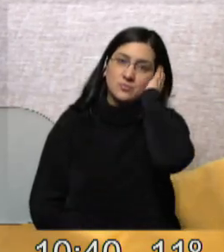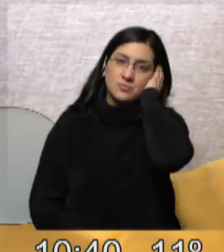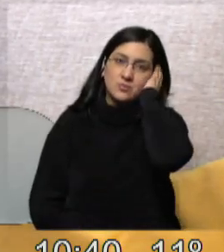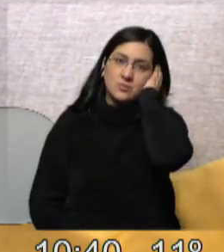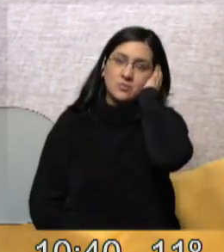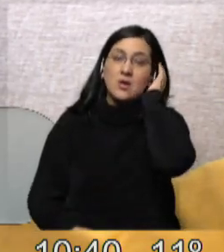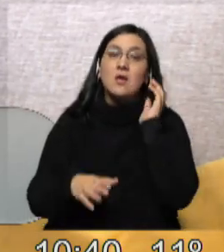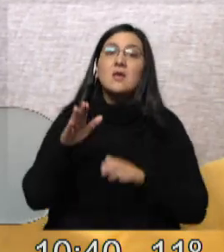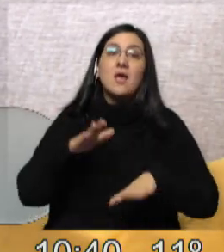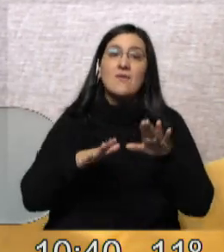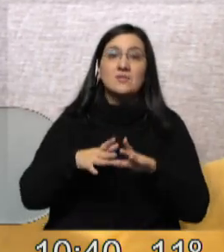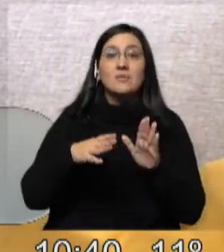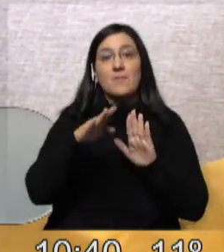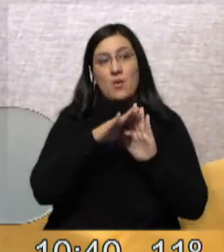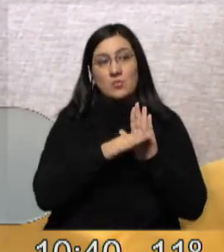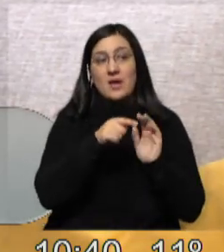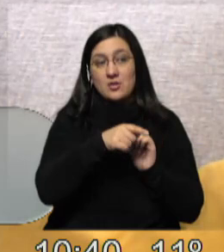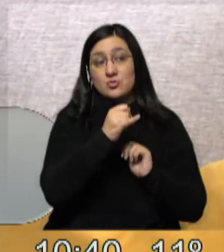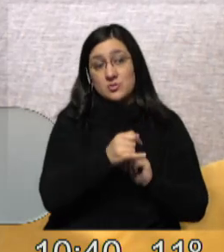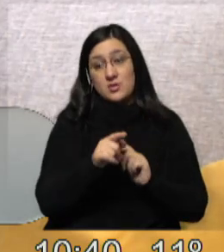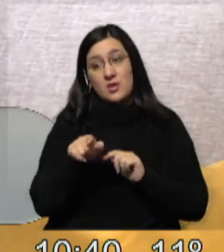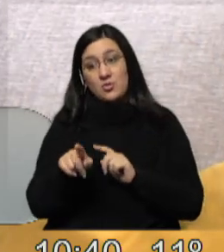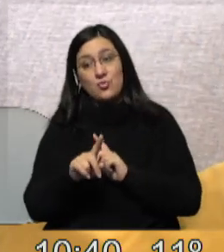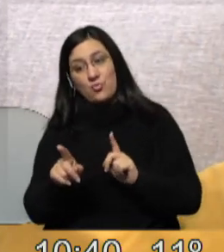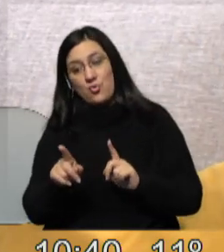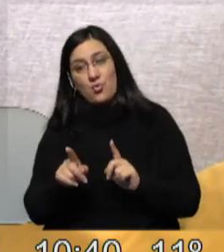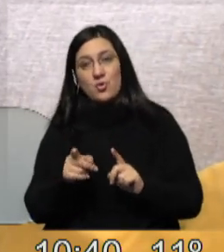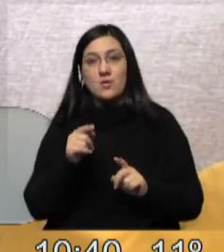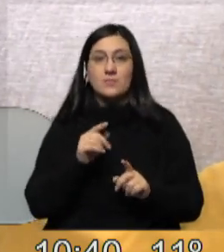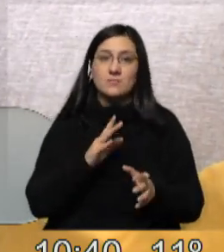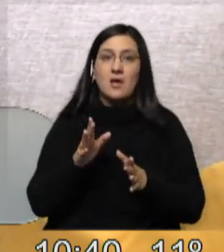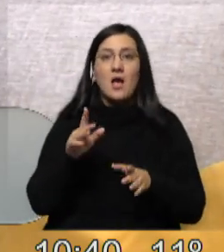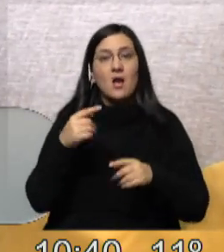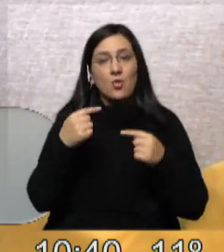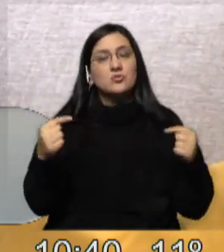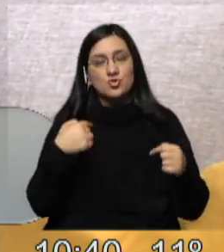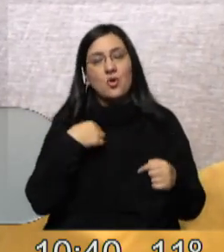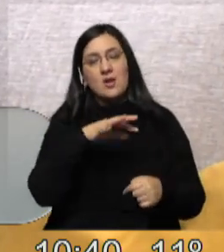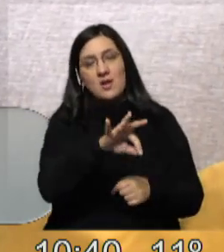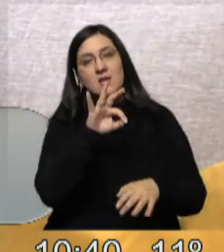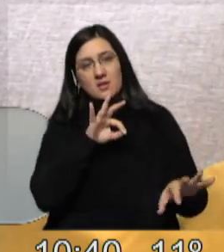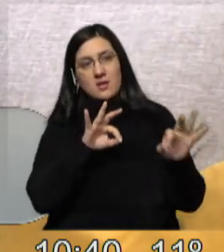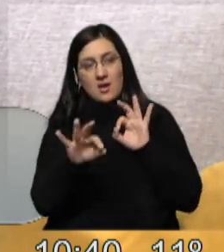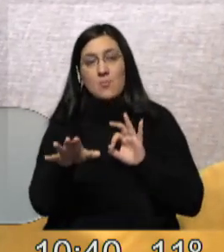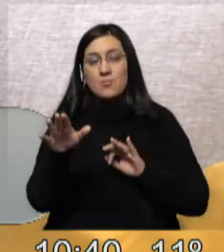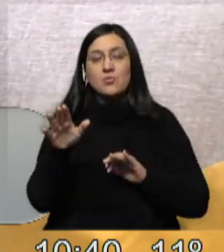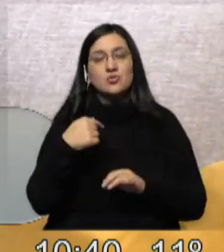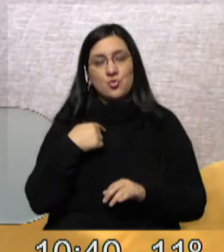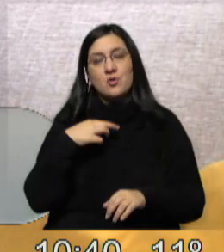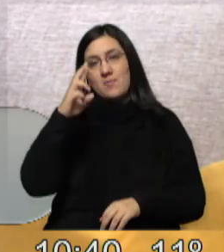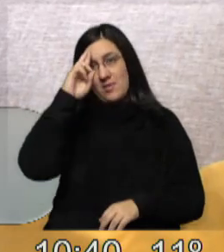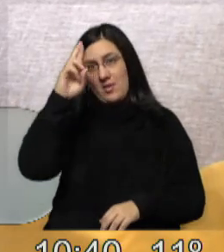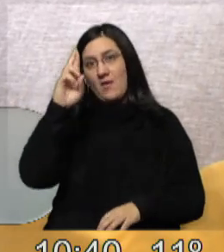A veces ponía pauta, che, esto lo hago, esto no me hagan esto, no me metan en esto. Entonces, más o menos, uno respetaba esa